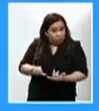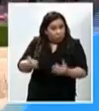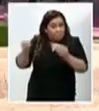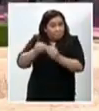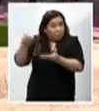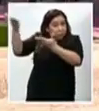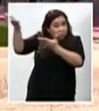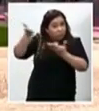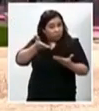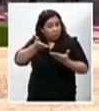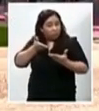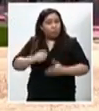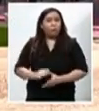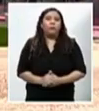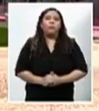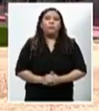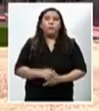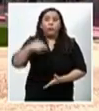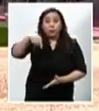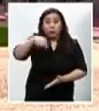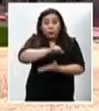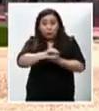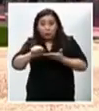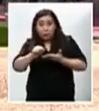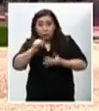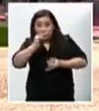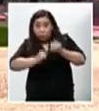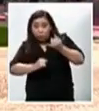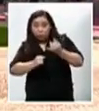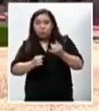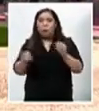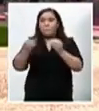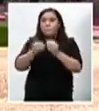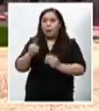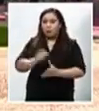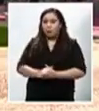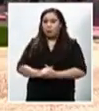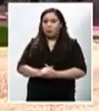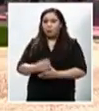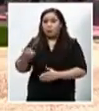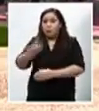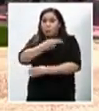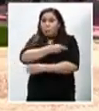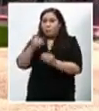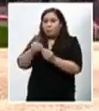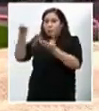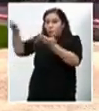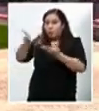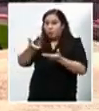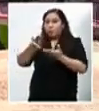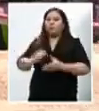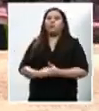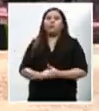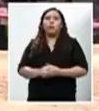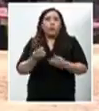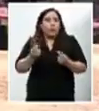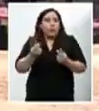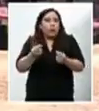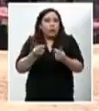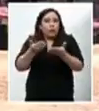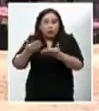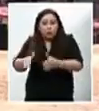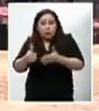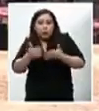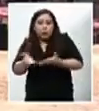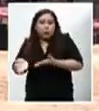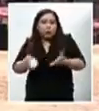junio. Antes que termine esta semana, vamos a recibir otro envío de vacunas y rápidamente vamos a colocarlas a los que